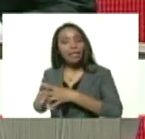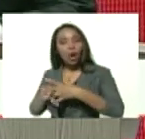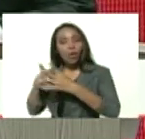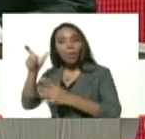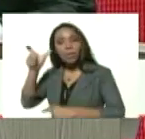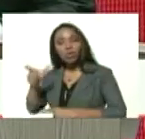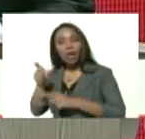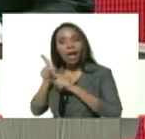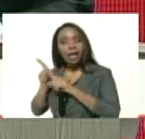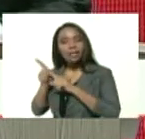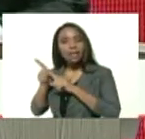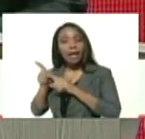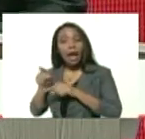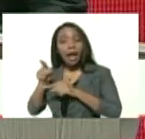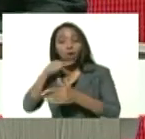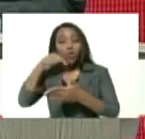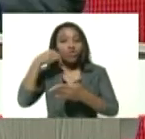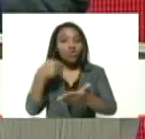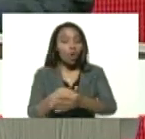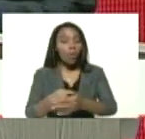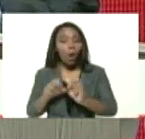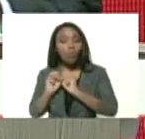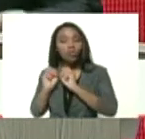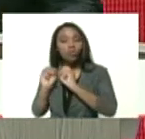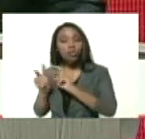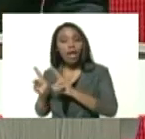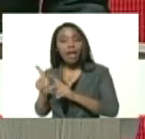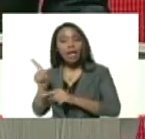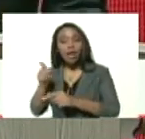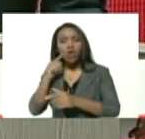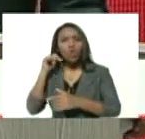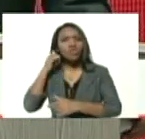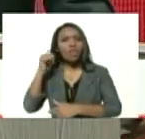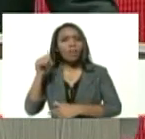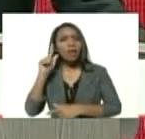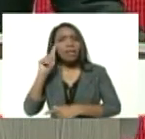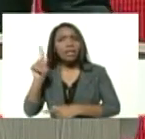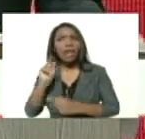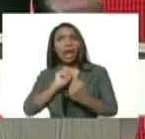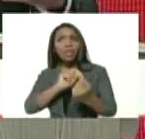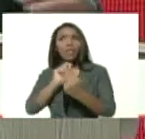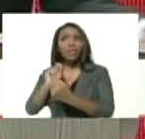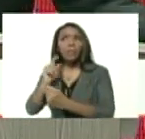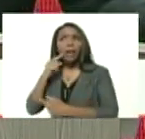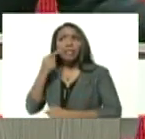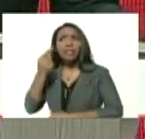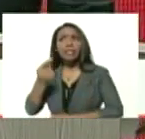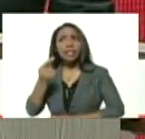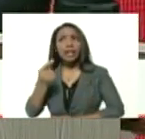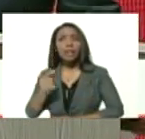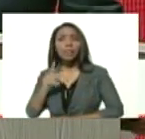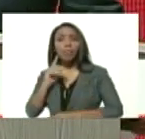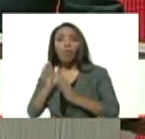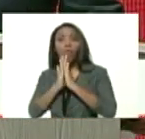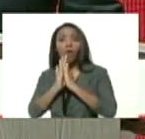al que él menciona en varias oportunidades y que incluso lo llama en mitad de la entrevista, seguramente para decirle que por favor se